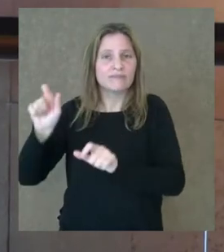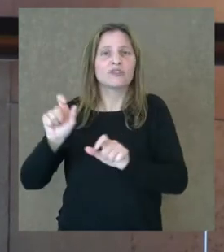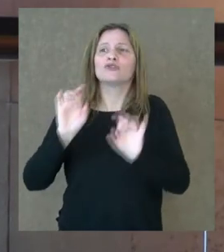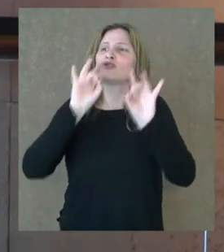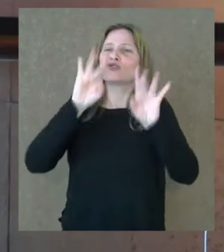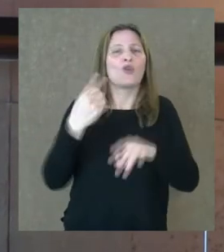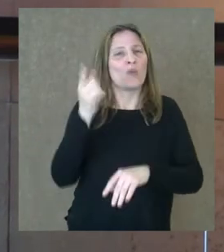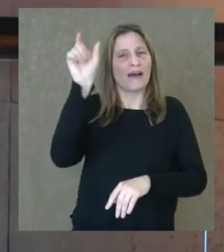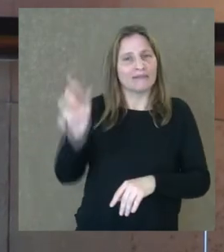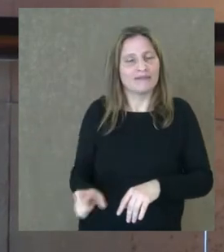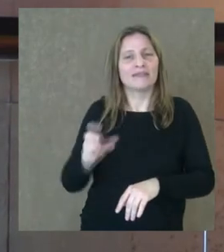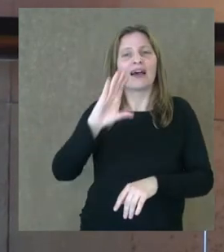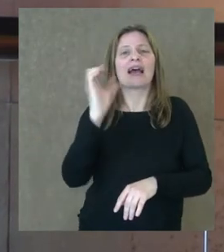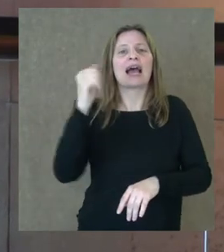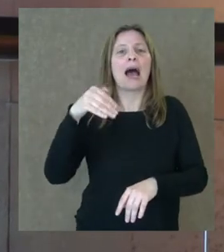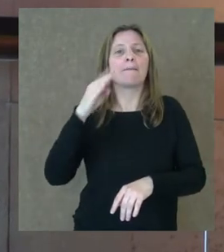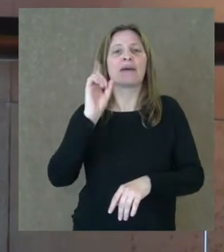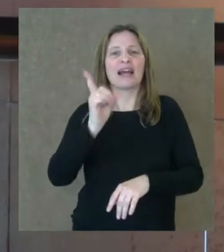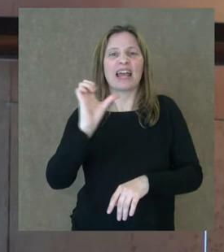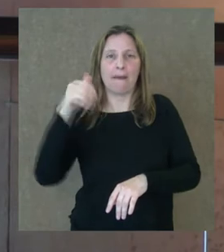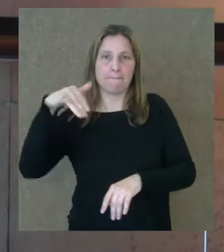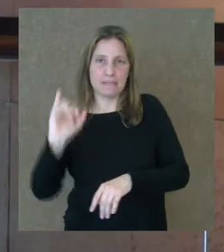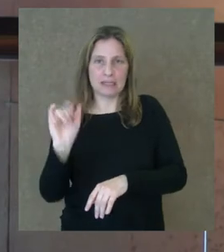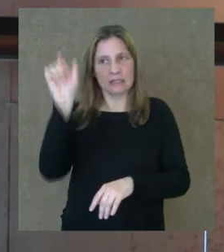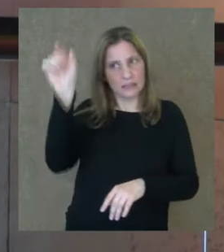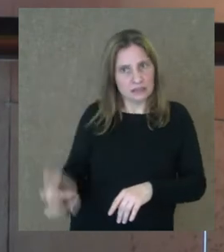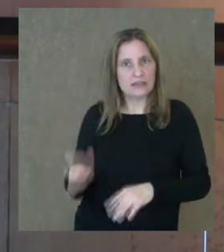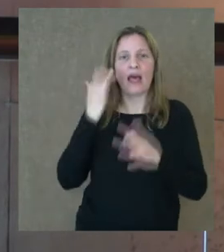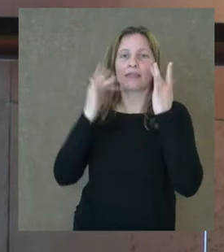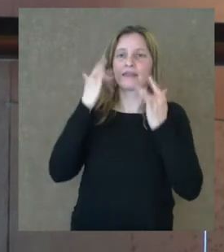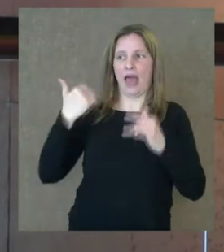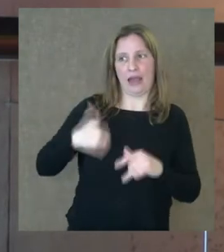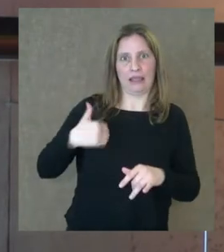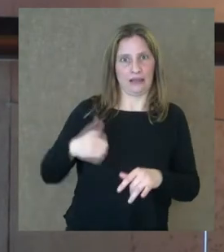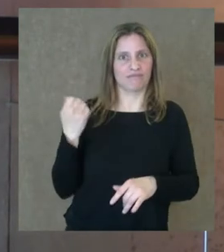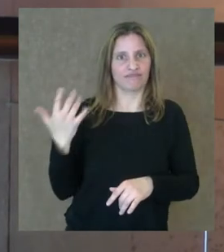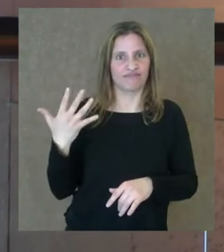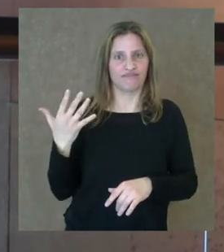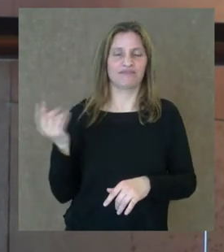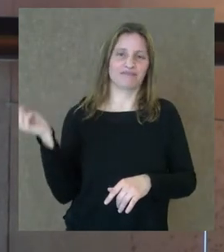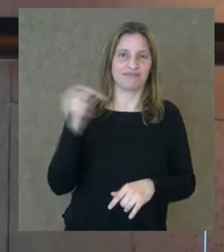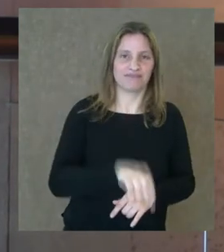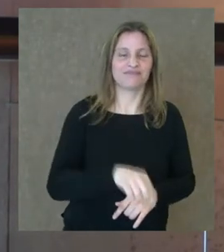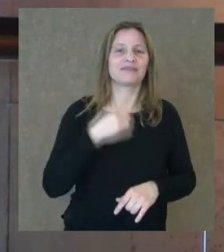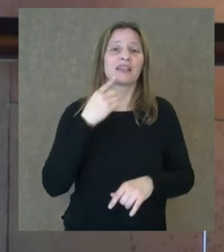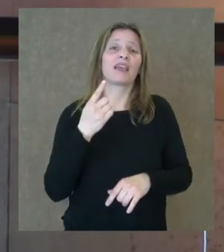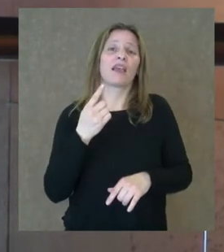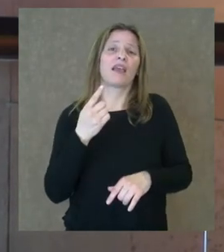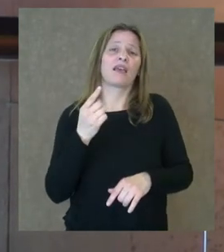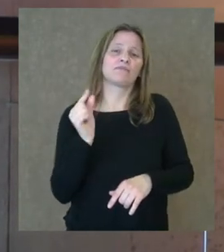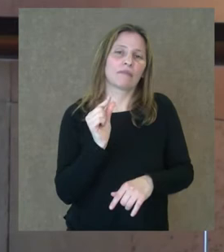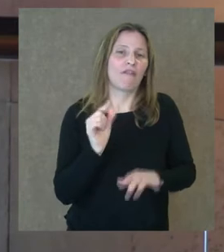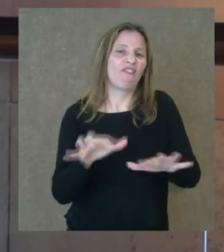la excepción de verónica cangemi que es una destacada artista argentina que está viviendo